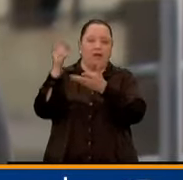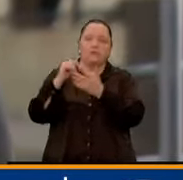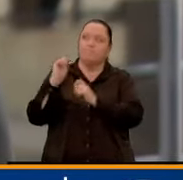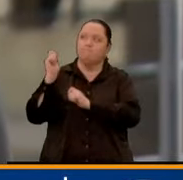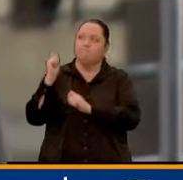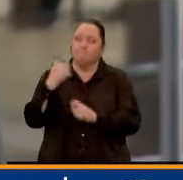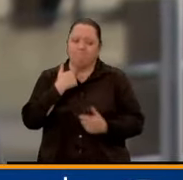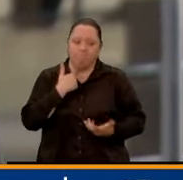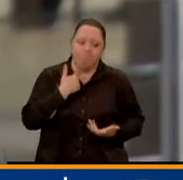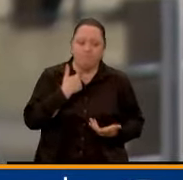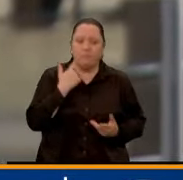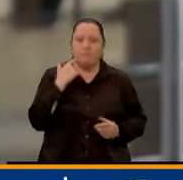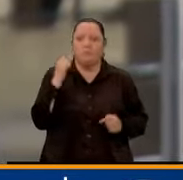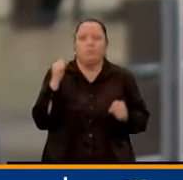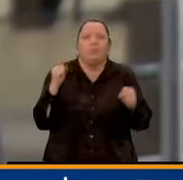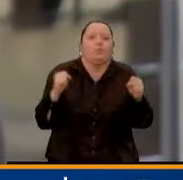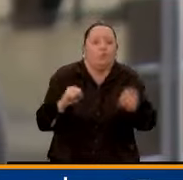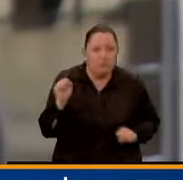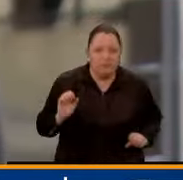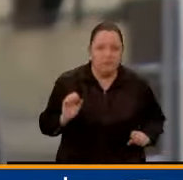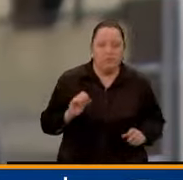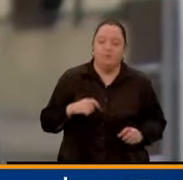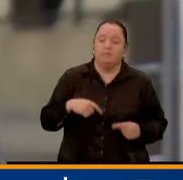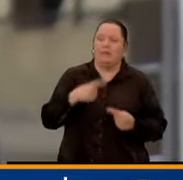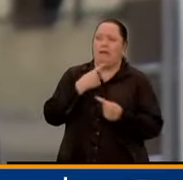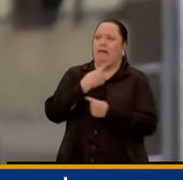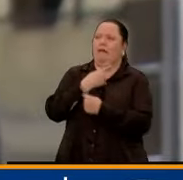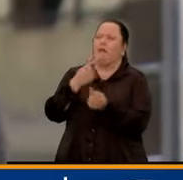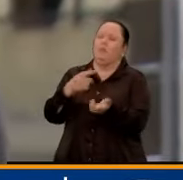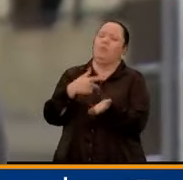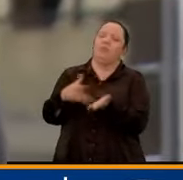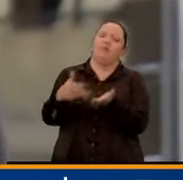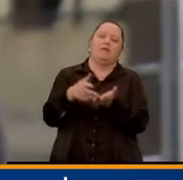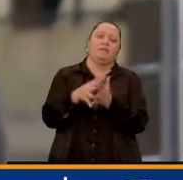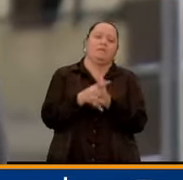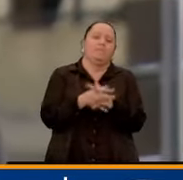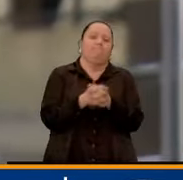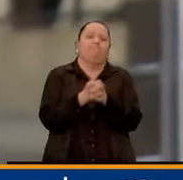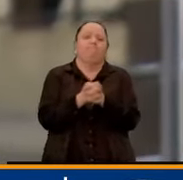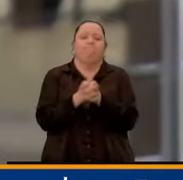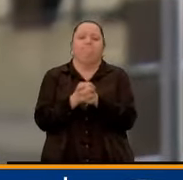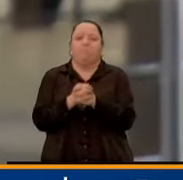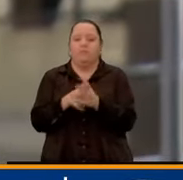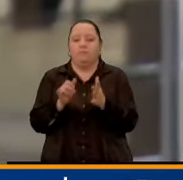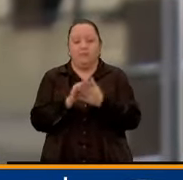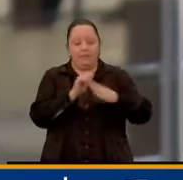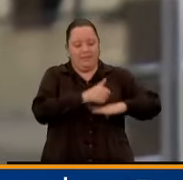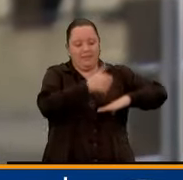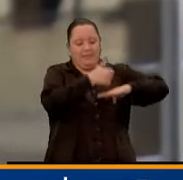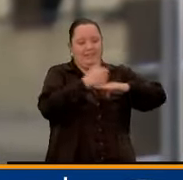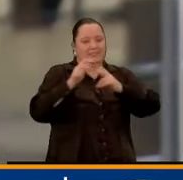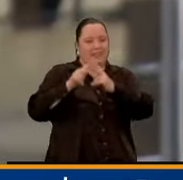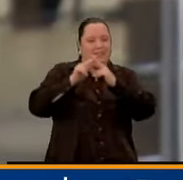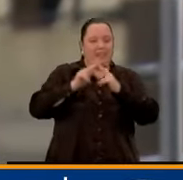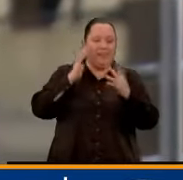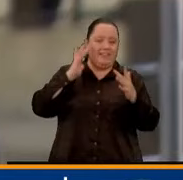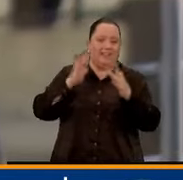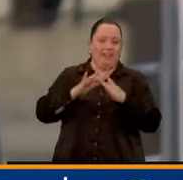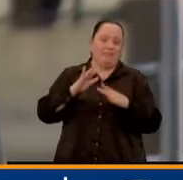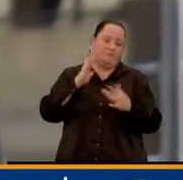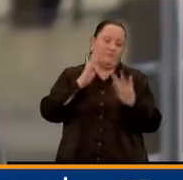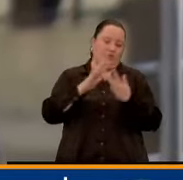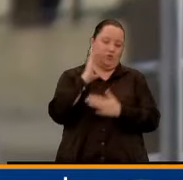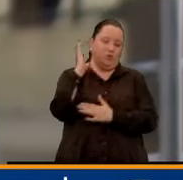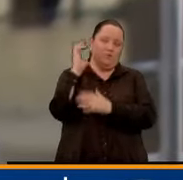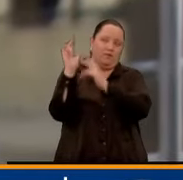creo que es un llamado de urgencia, una súplica que se hace desde la Dirección de Crédito Público y Tesoro Nacional